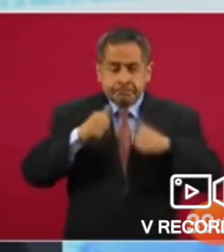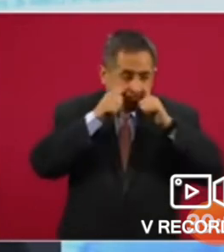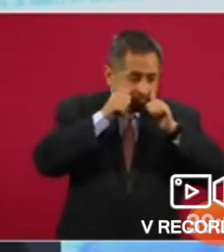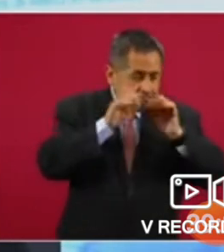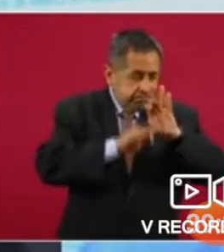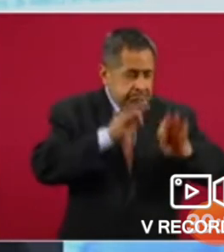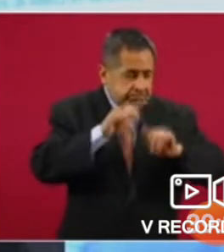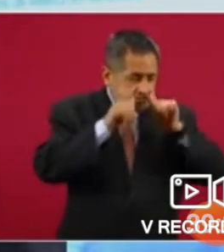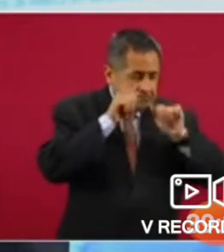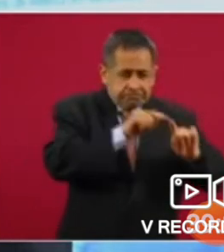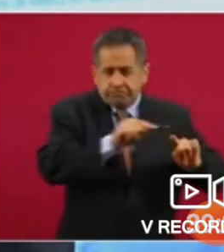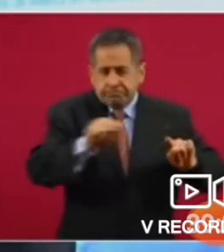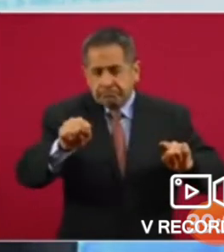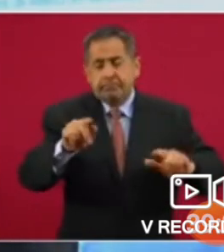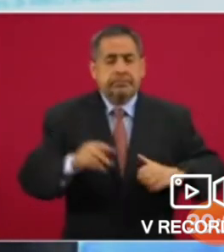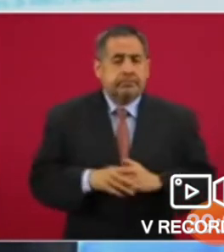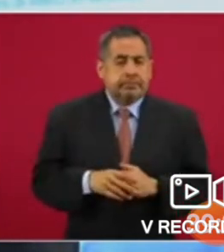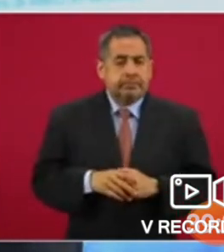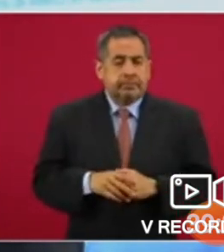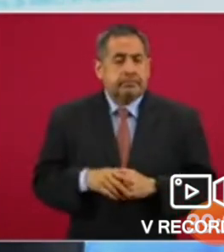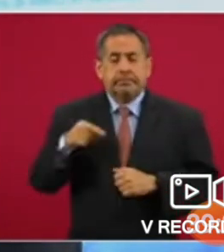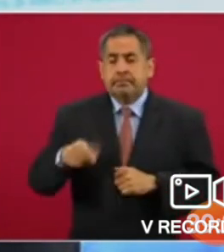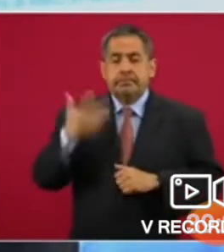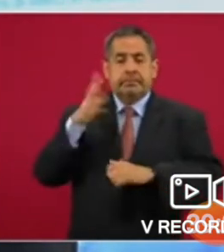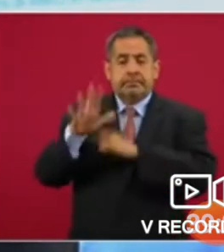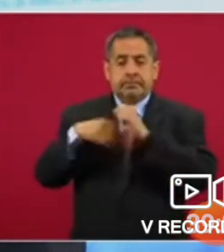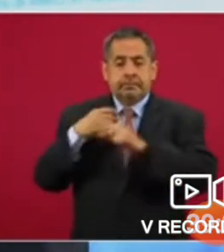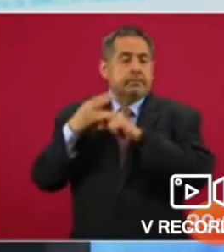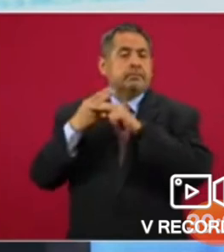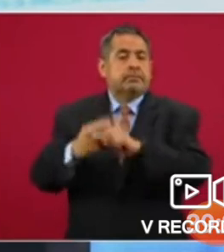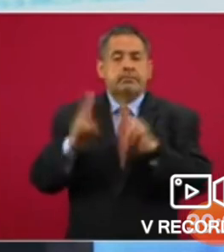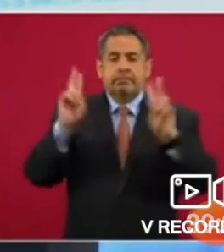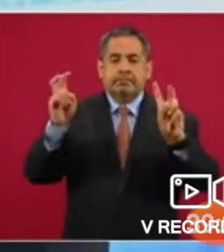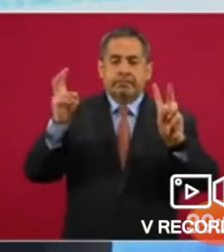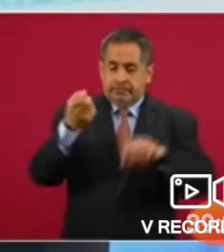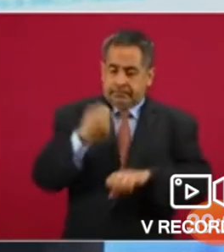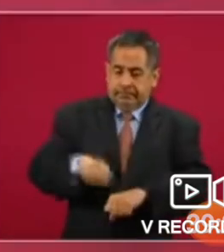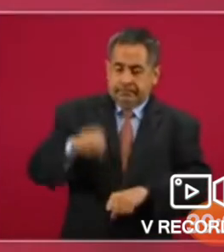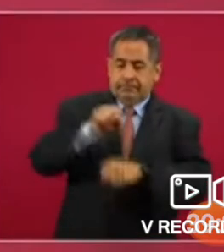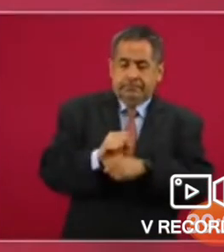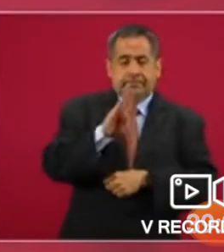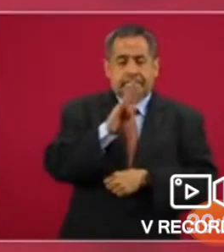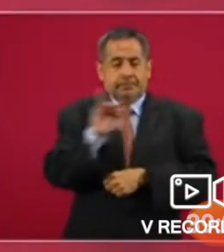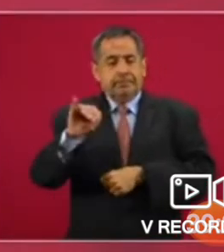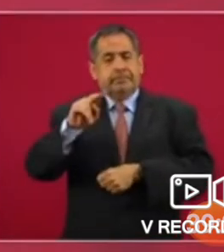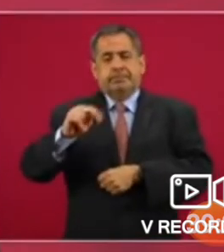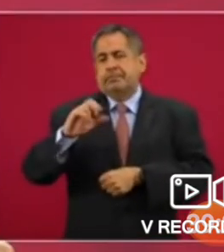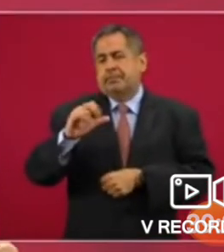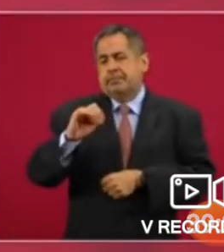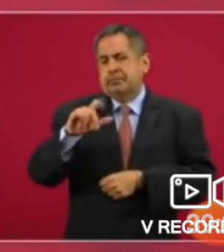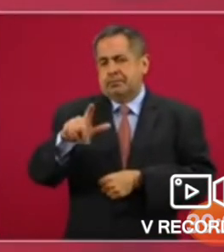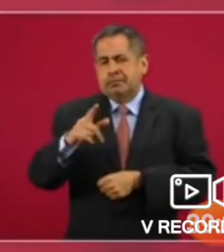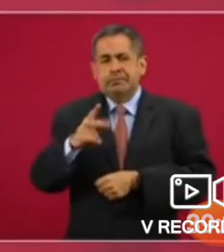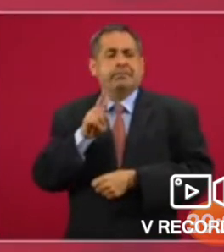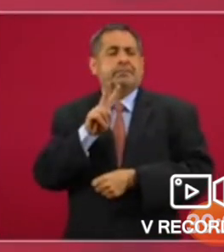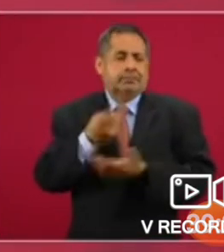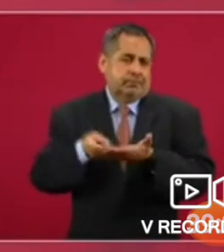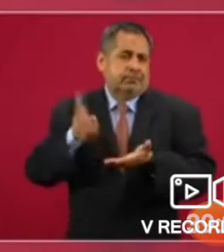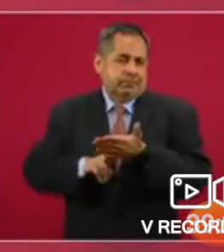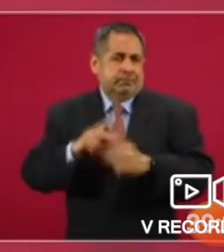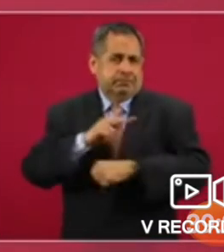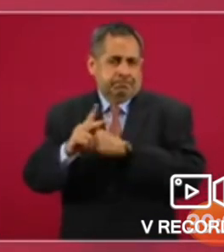atender. Este es el 20º aniversario de la Semana Binacional de Salud, pero evidentemente en esta ocasión